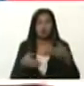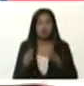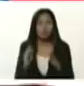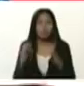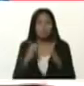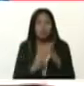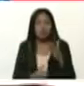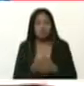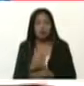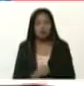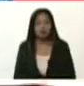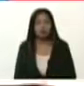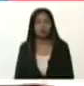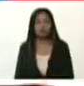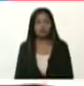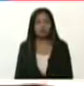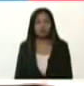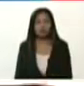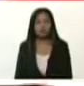más